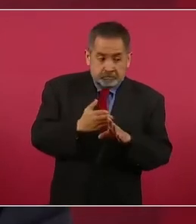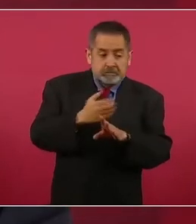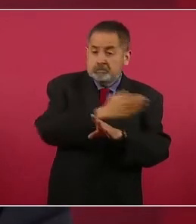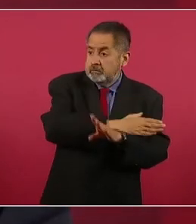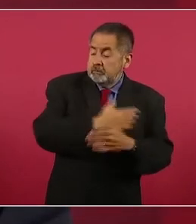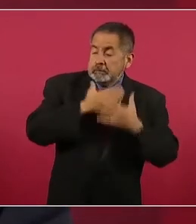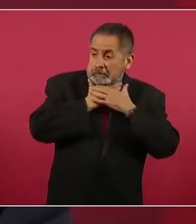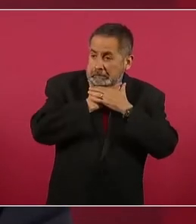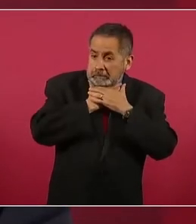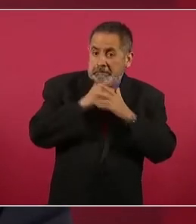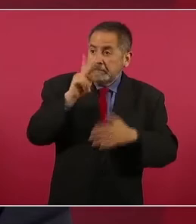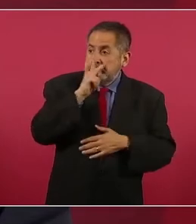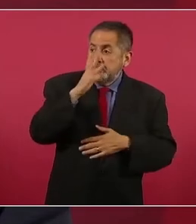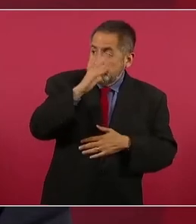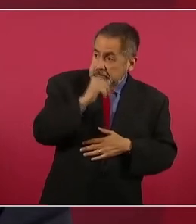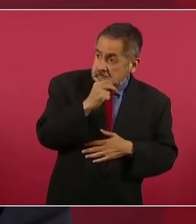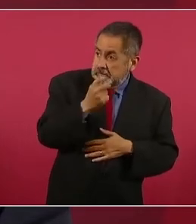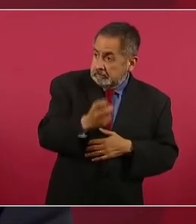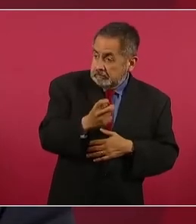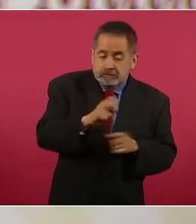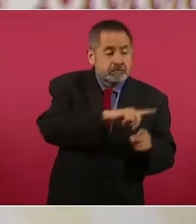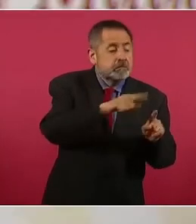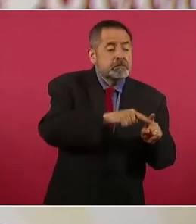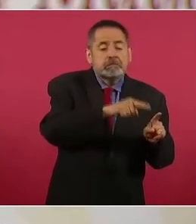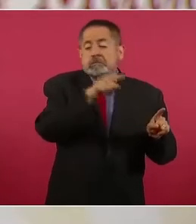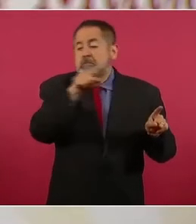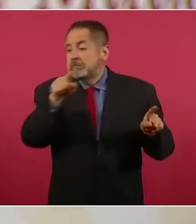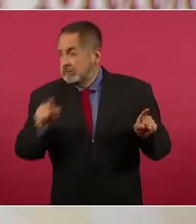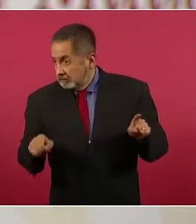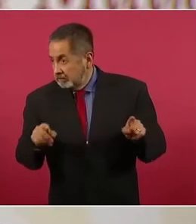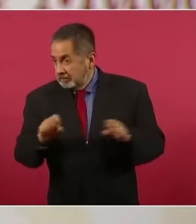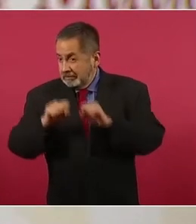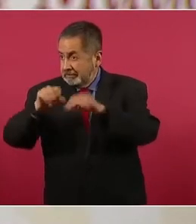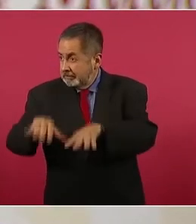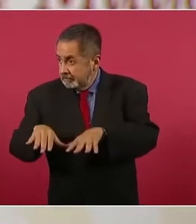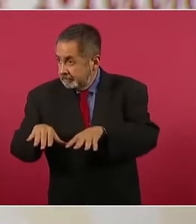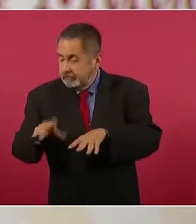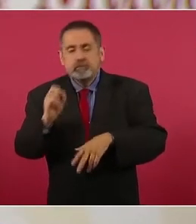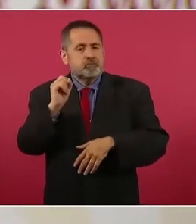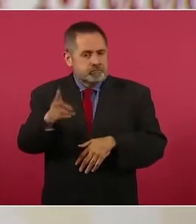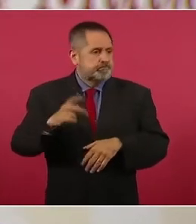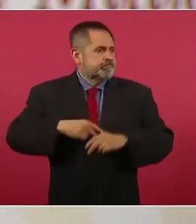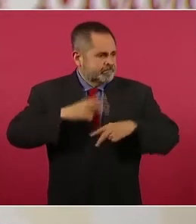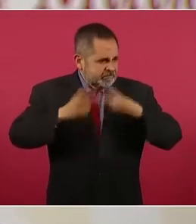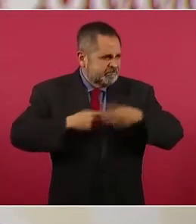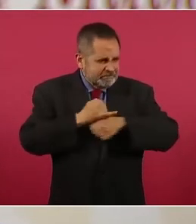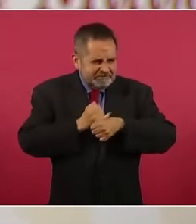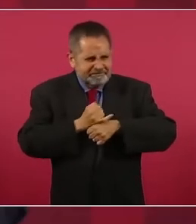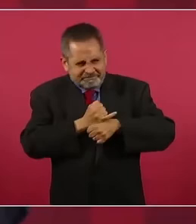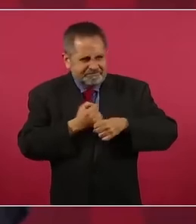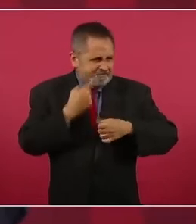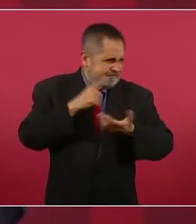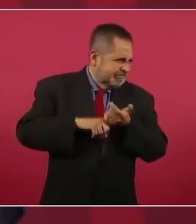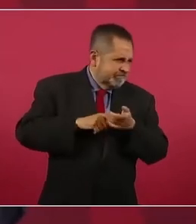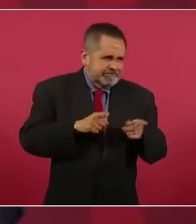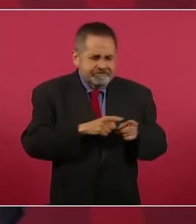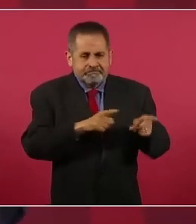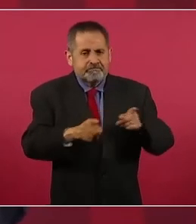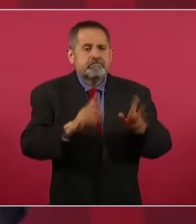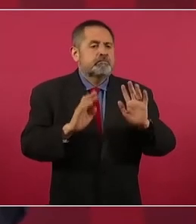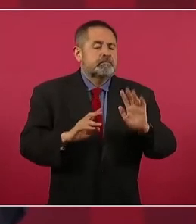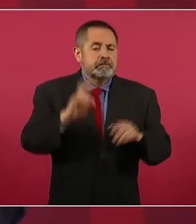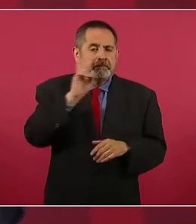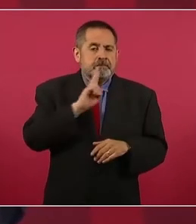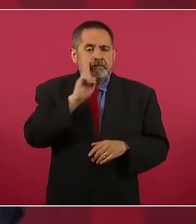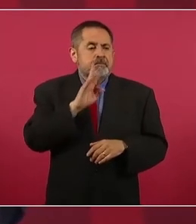y el intervalo post-mortem, a partir de ahí se reforzarán todas las líneas de investigación para poder